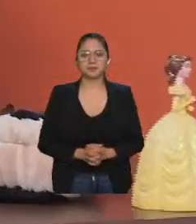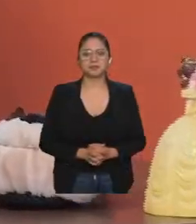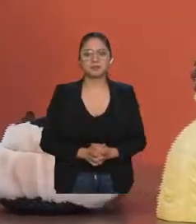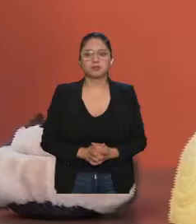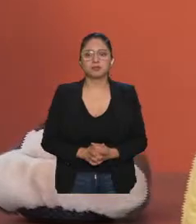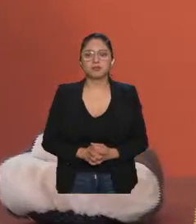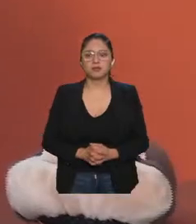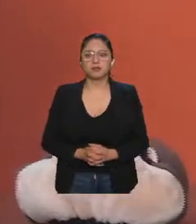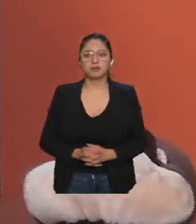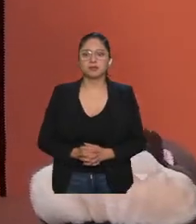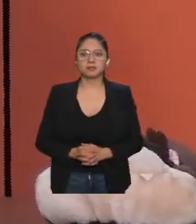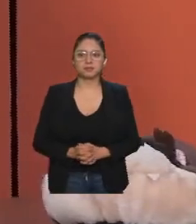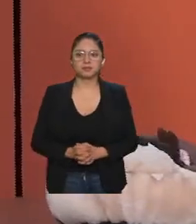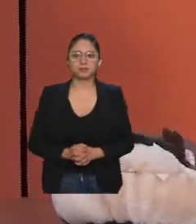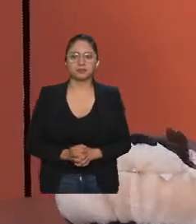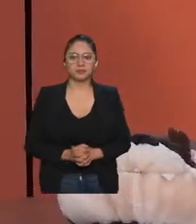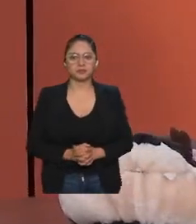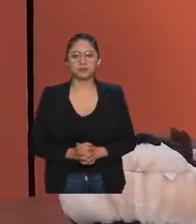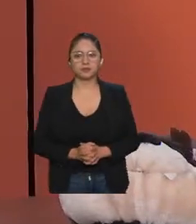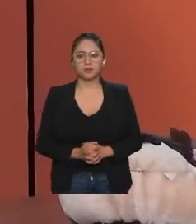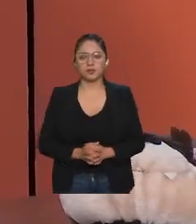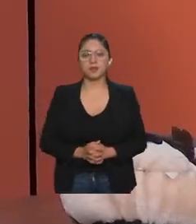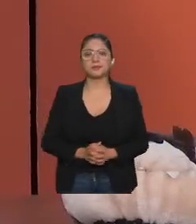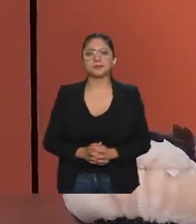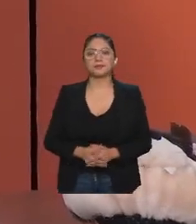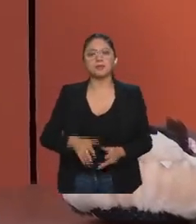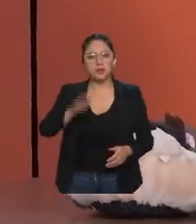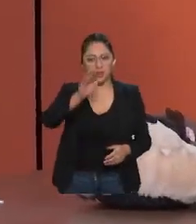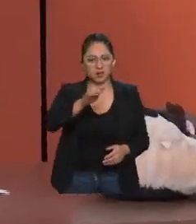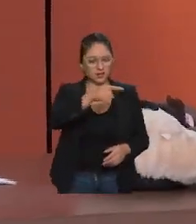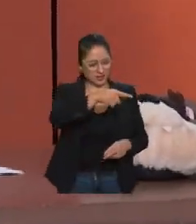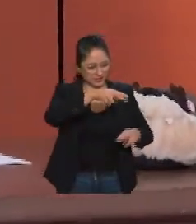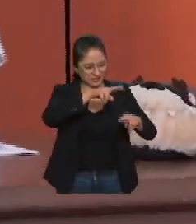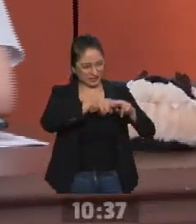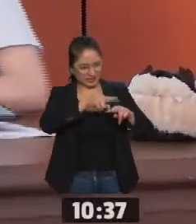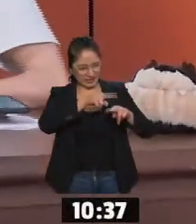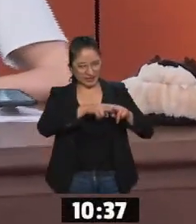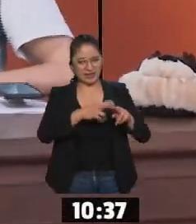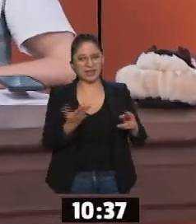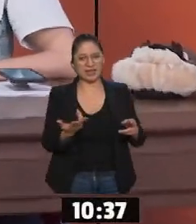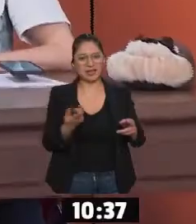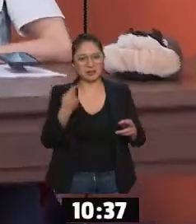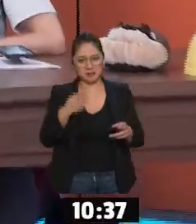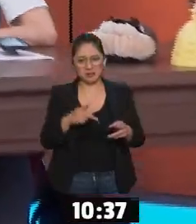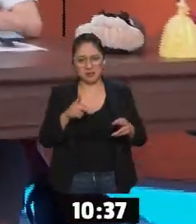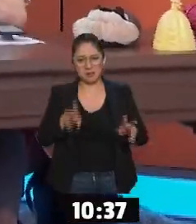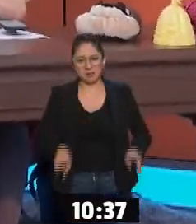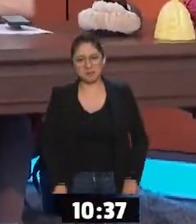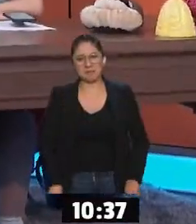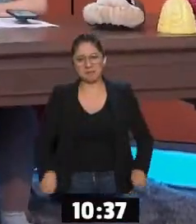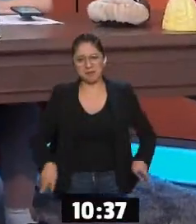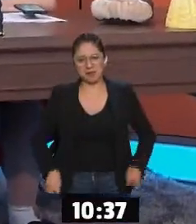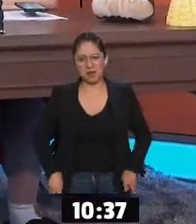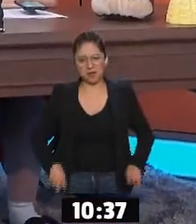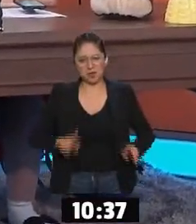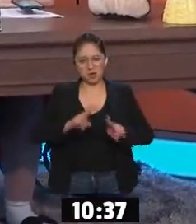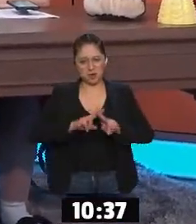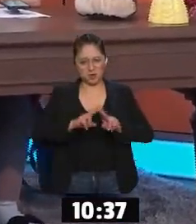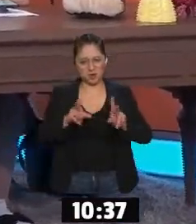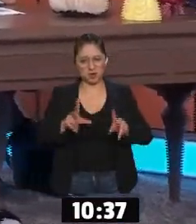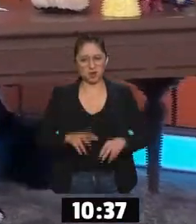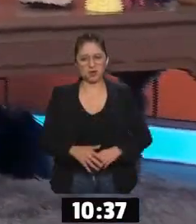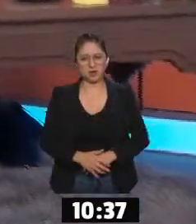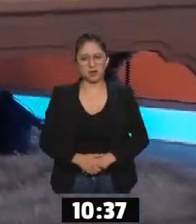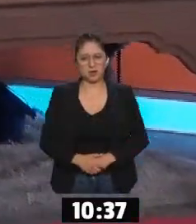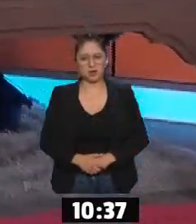Oigan, a ver, siéntese. No, señora, bien traigo para roto el pantalón, ya me lo pero dijo. Pero póngase así bonito, así, ya, así. Espérame. Sí, para